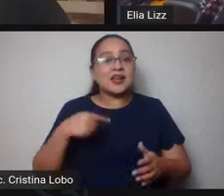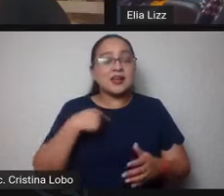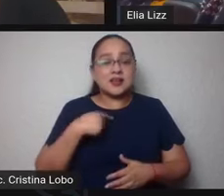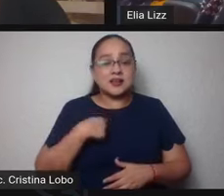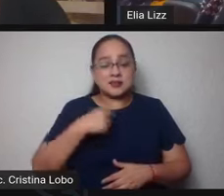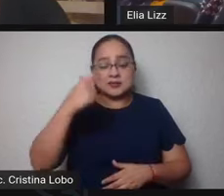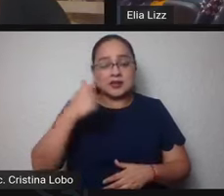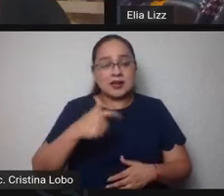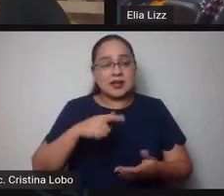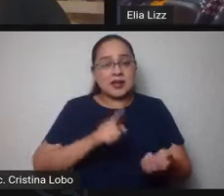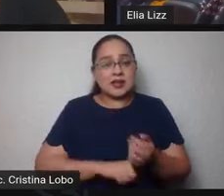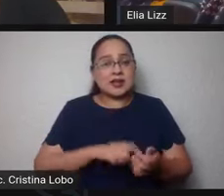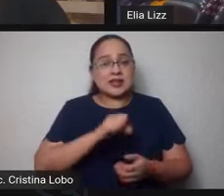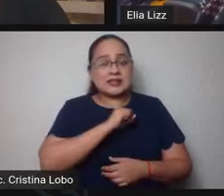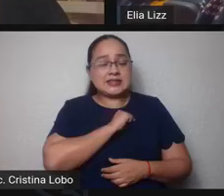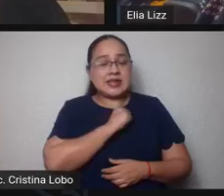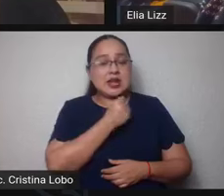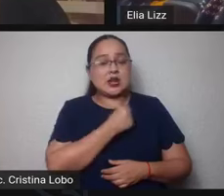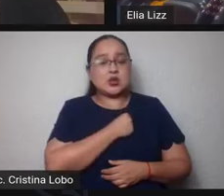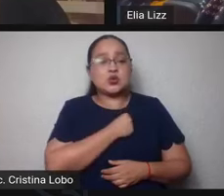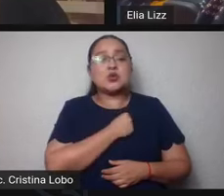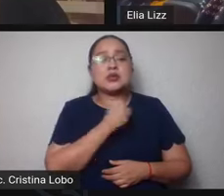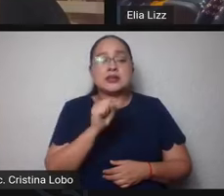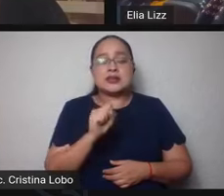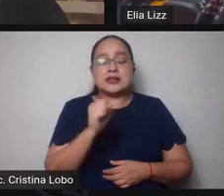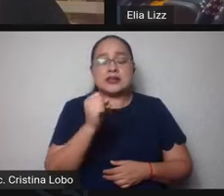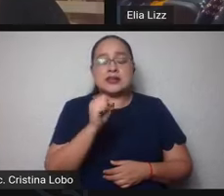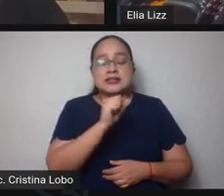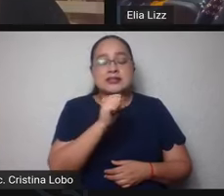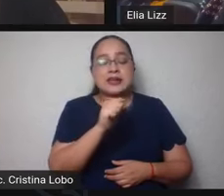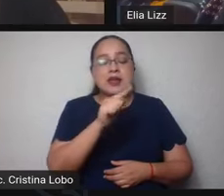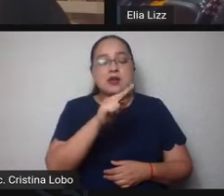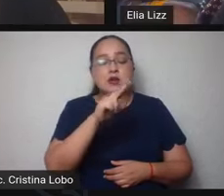como Salud y Educa.